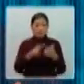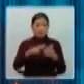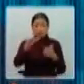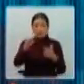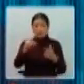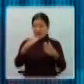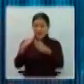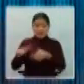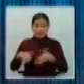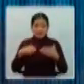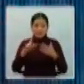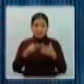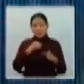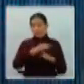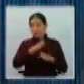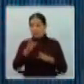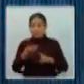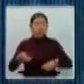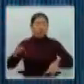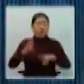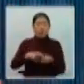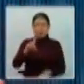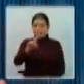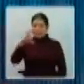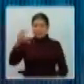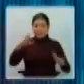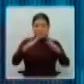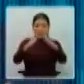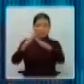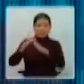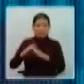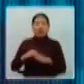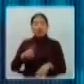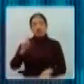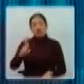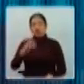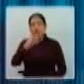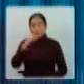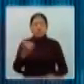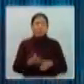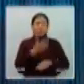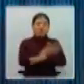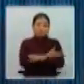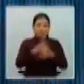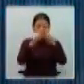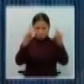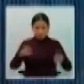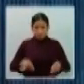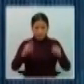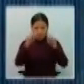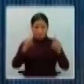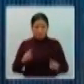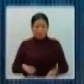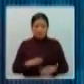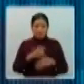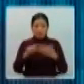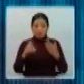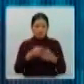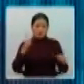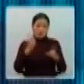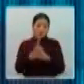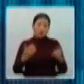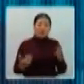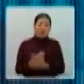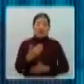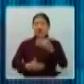o 100, ¿no es cierto? Entonces hay que hacer una actualización cartográfica para que así todos tengan la posibilidad de